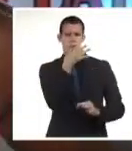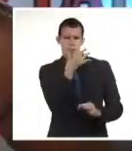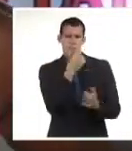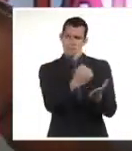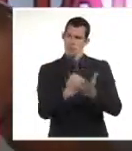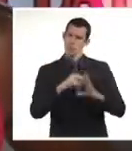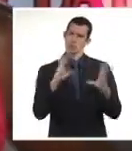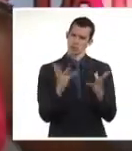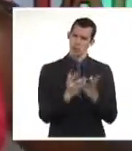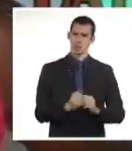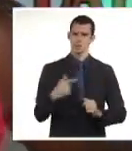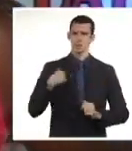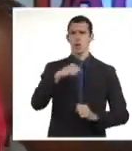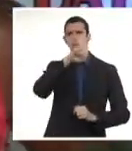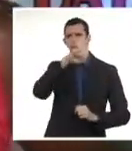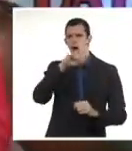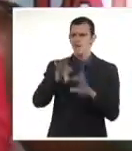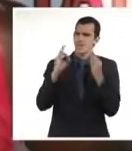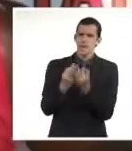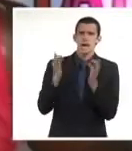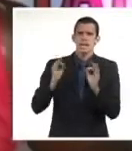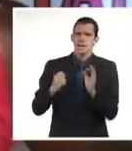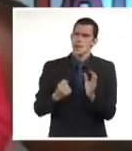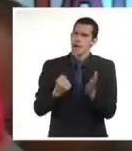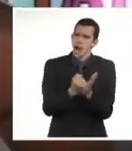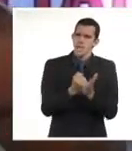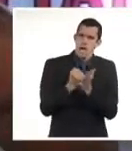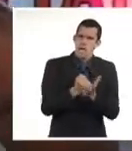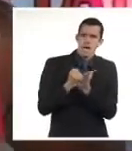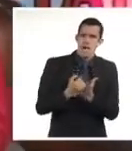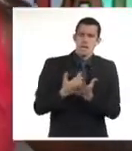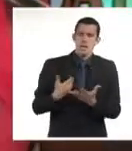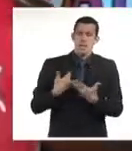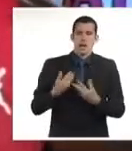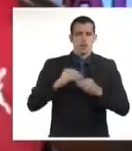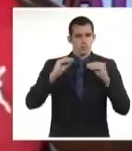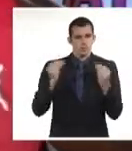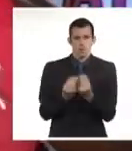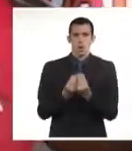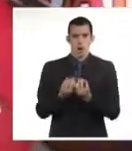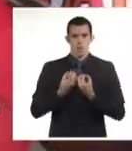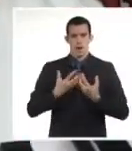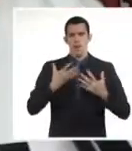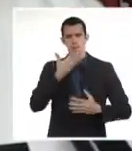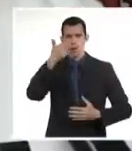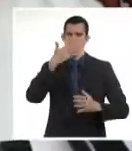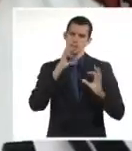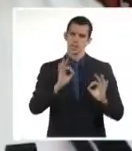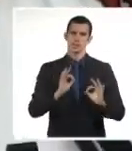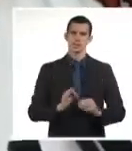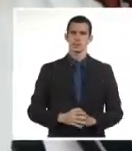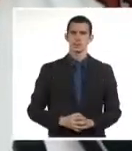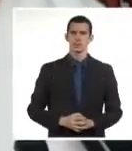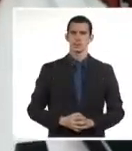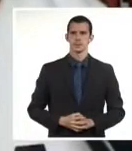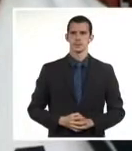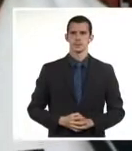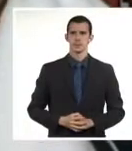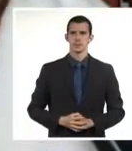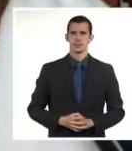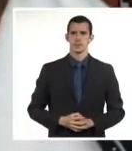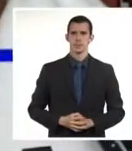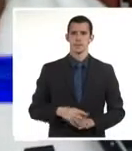manera mi familia que siempre están detrás de mí y creo que es el nuevo pago que puede tener un ser humano que puede ahora entre los